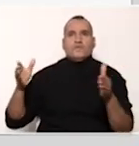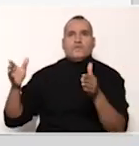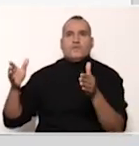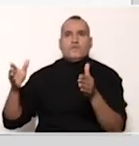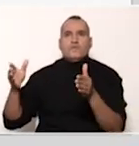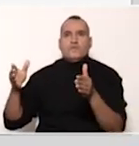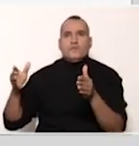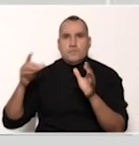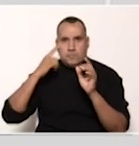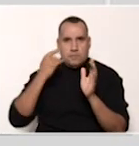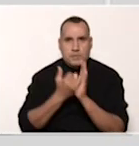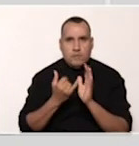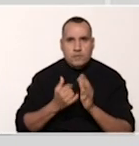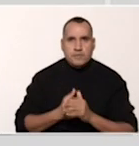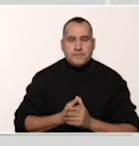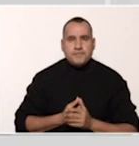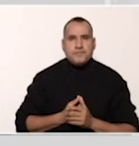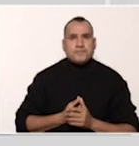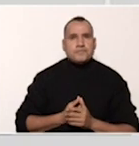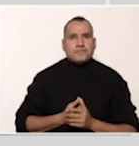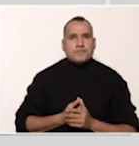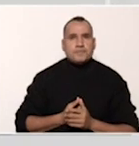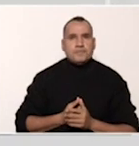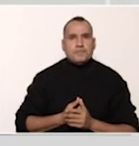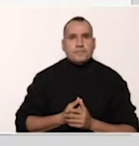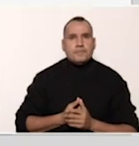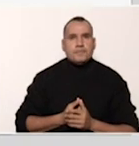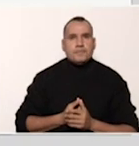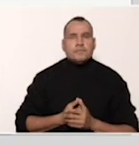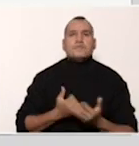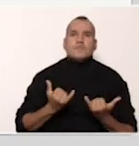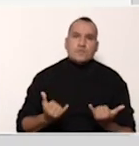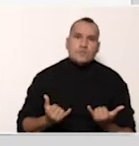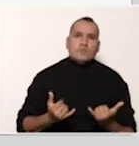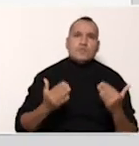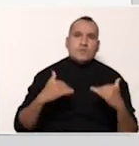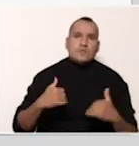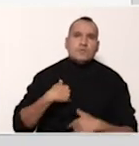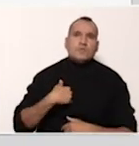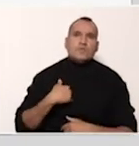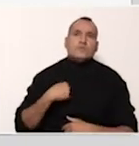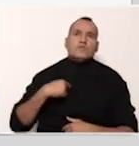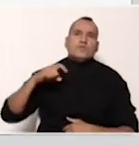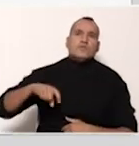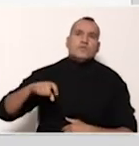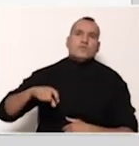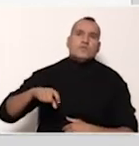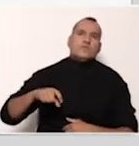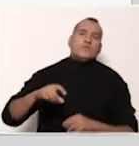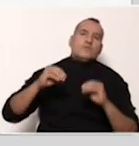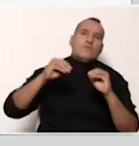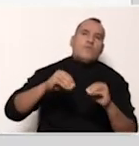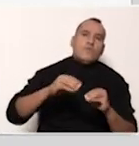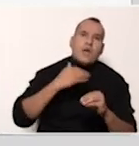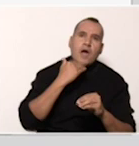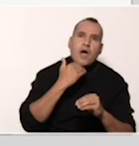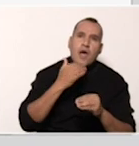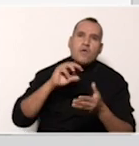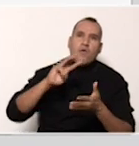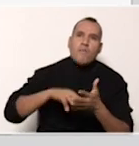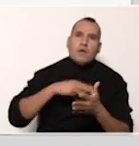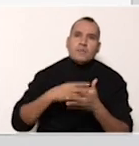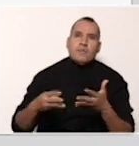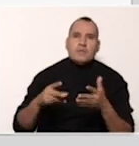dejar de manera justificada. Imaginemos entonces ahora que yo quiero colocar a mi página web una expresión matemática como lo que es